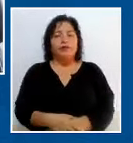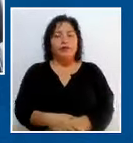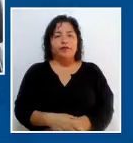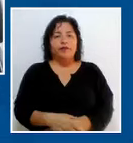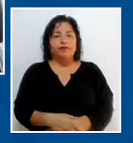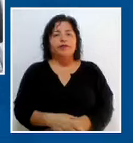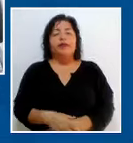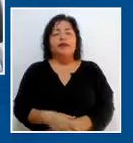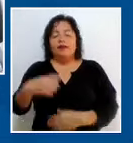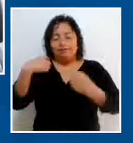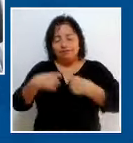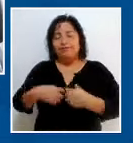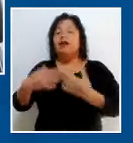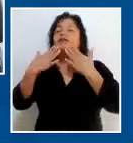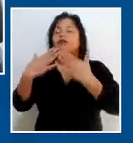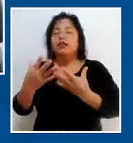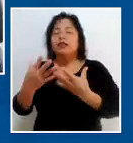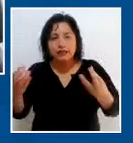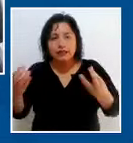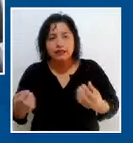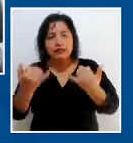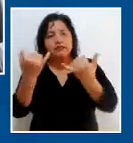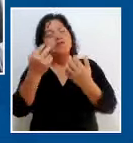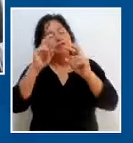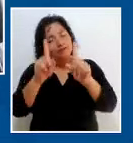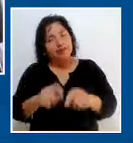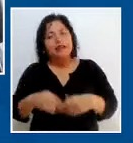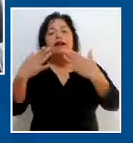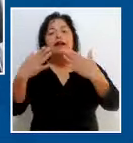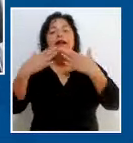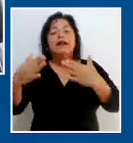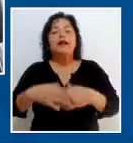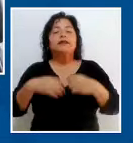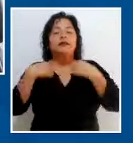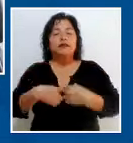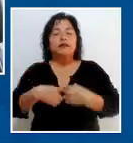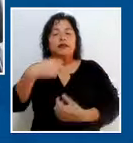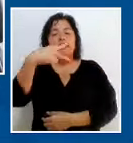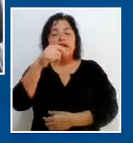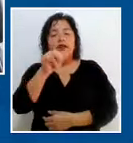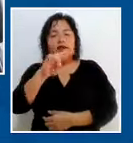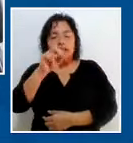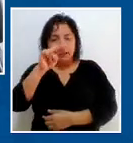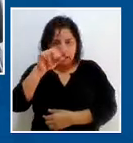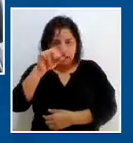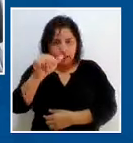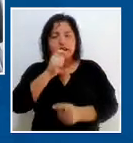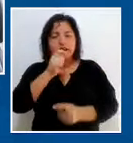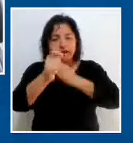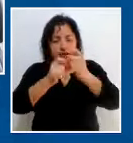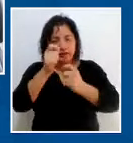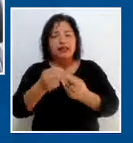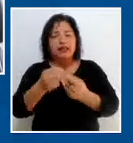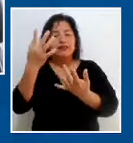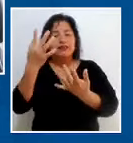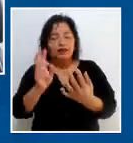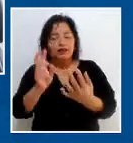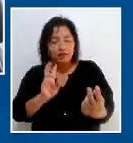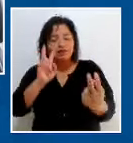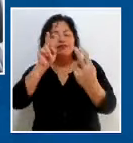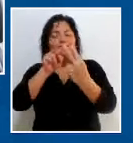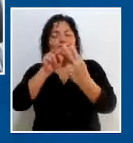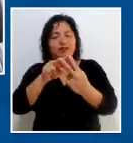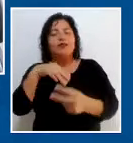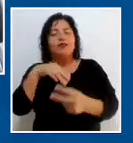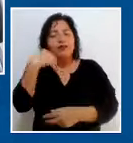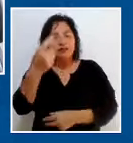Doctora, muchísimas gracias. Han sido las preguntas del día de hoy. Gracias a la doctora Karina Díaz por esa entrevista. Esperamos tenerla en una próxima entrevista.